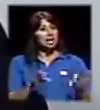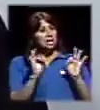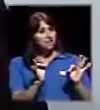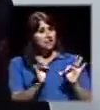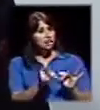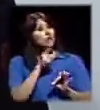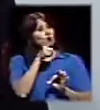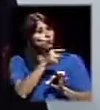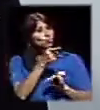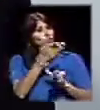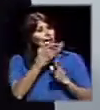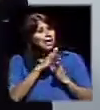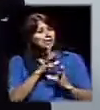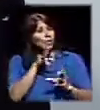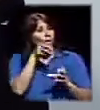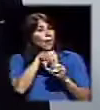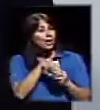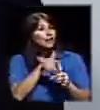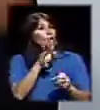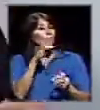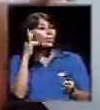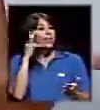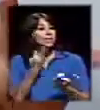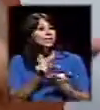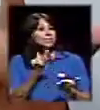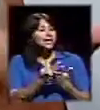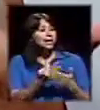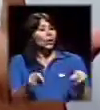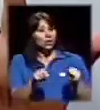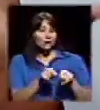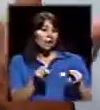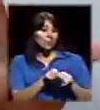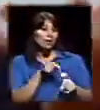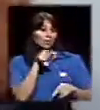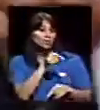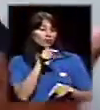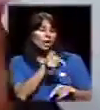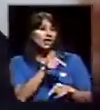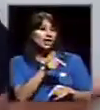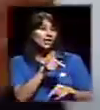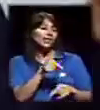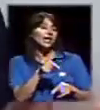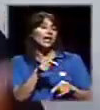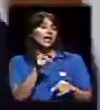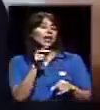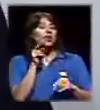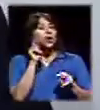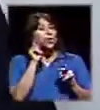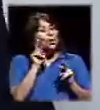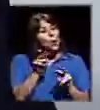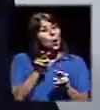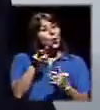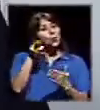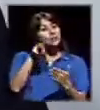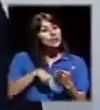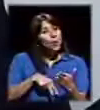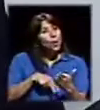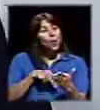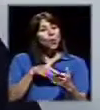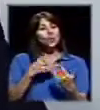testigo, porque lo ha contado como alguien que lo observó y lo vivió y lo leyó, sí, y lo...